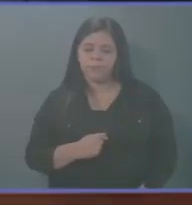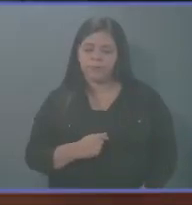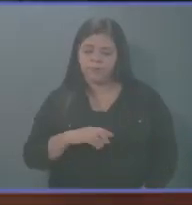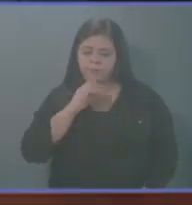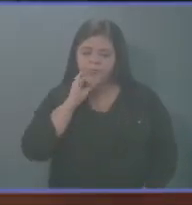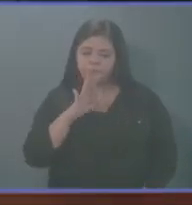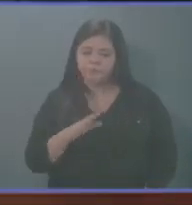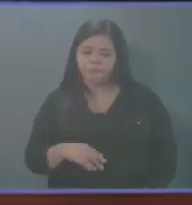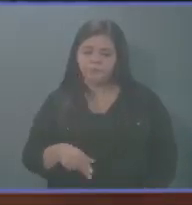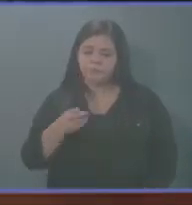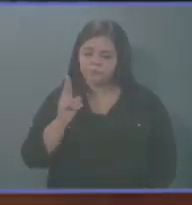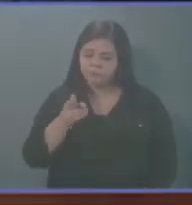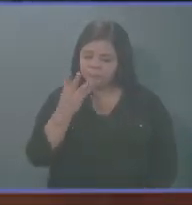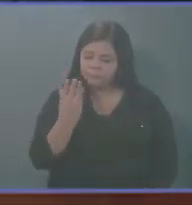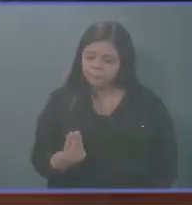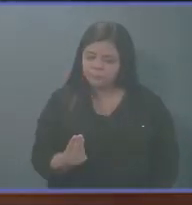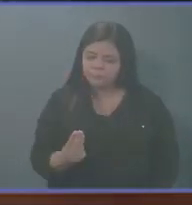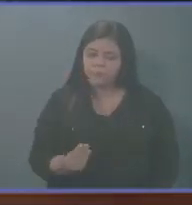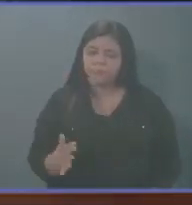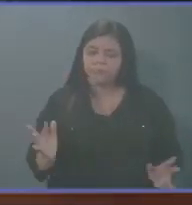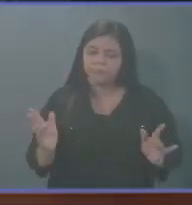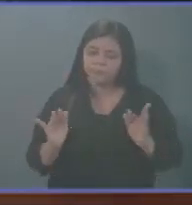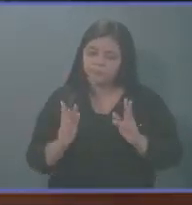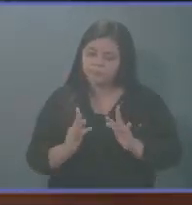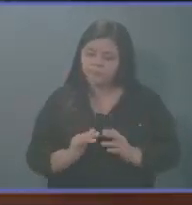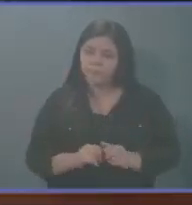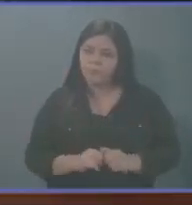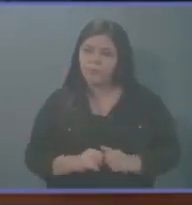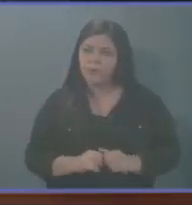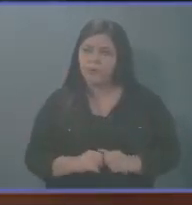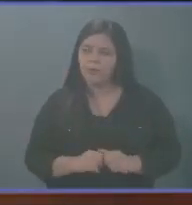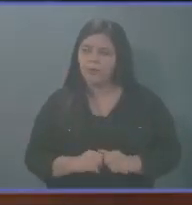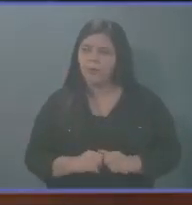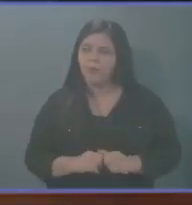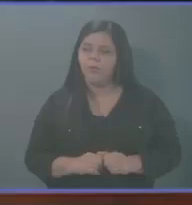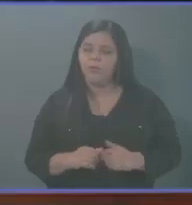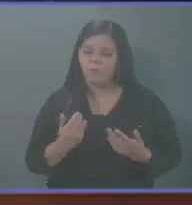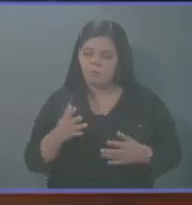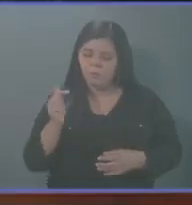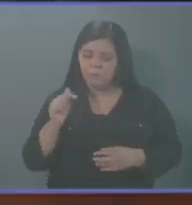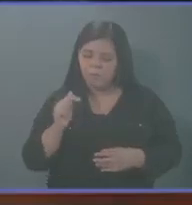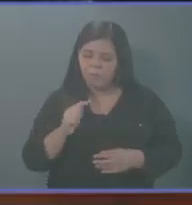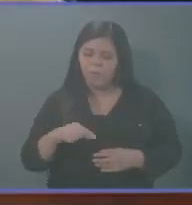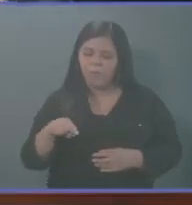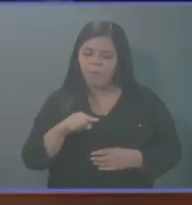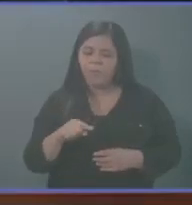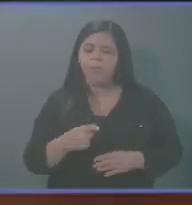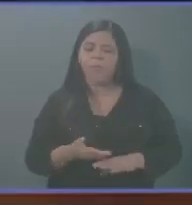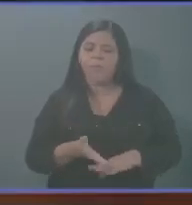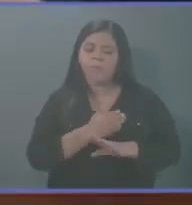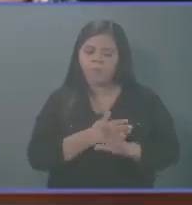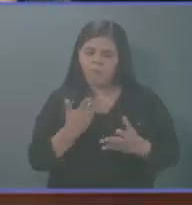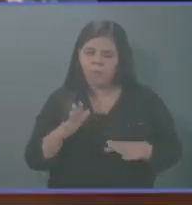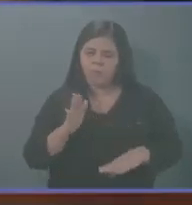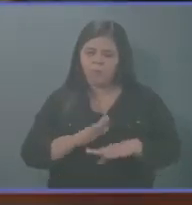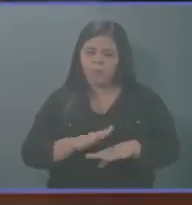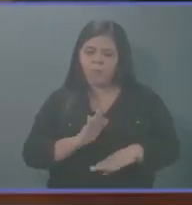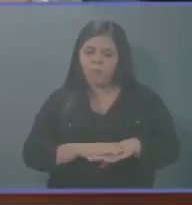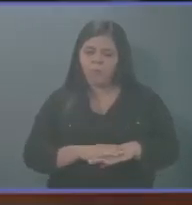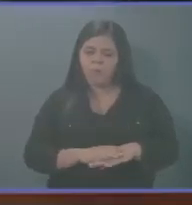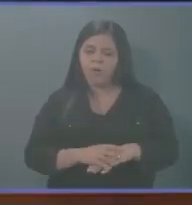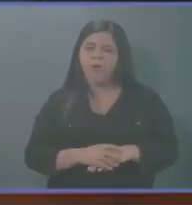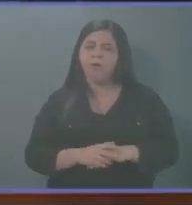dice que ese mismo día en la reunión en la cual estuvieron se le había llamado para grabar un